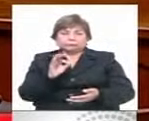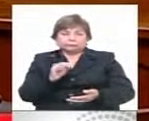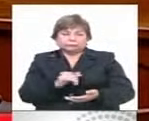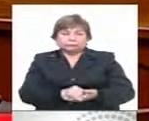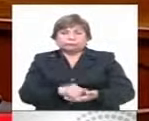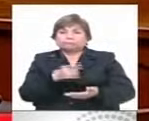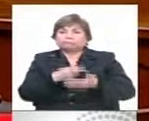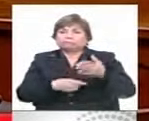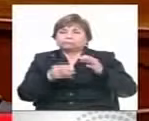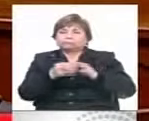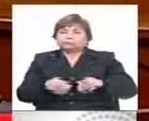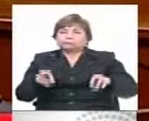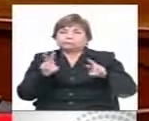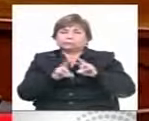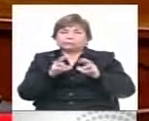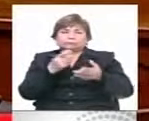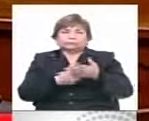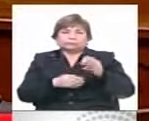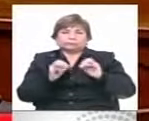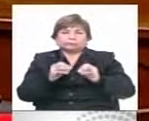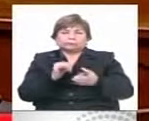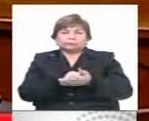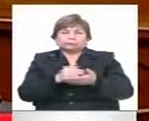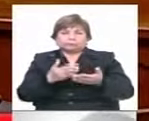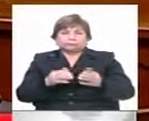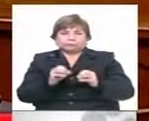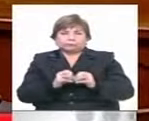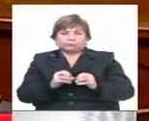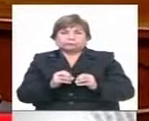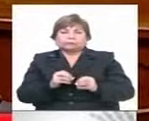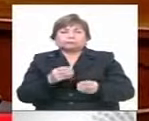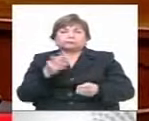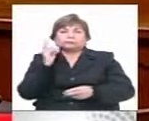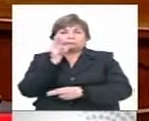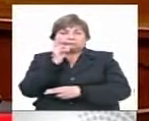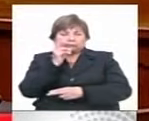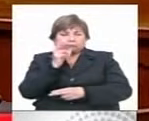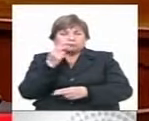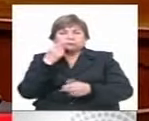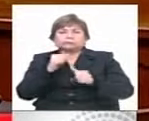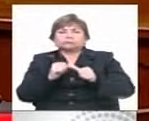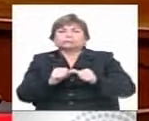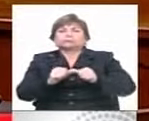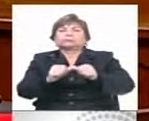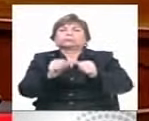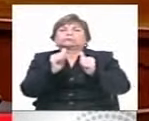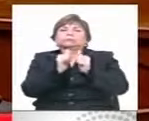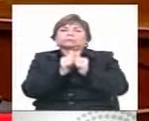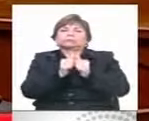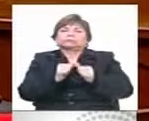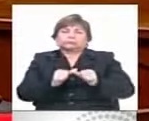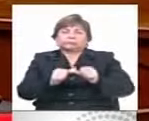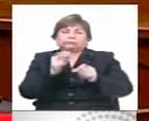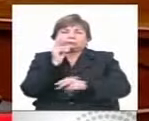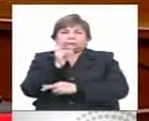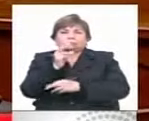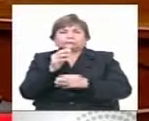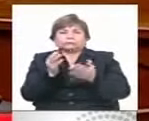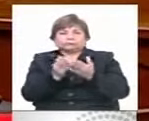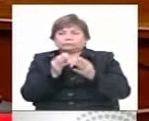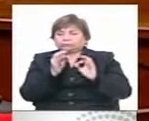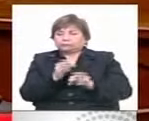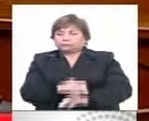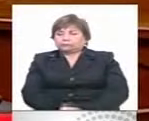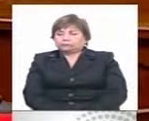169 millones para evaluaciones de nombramiento, acceso y desempeño docente para continuar con una carrera docente